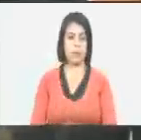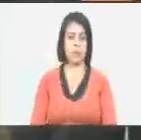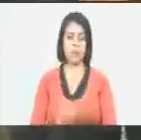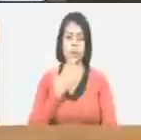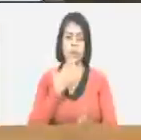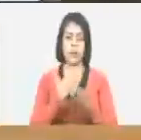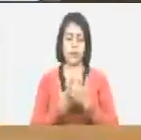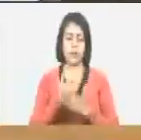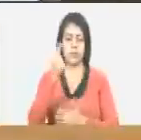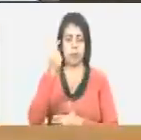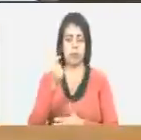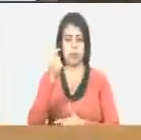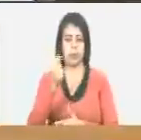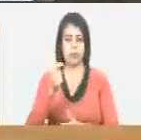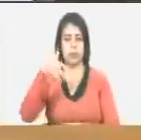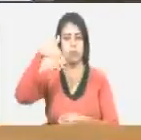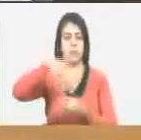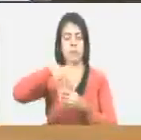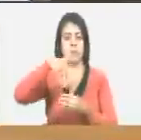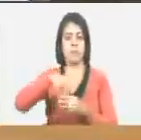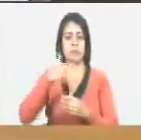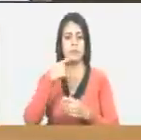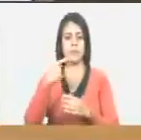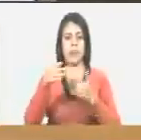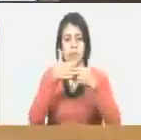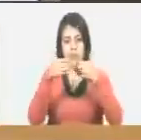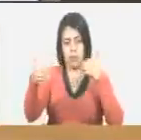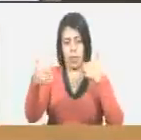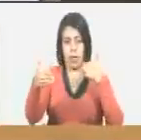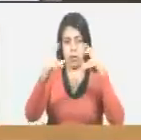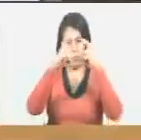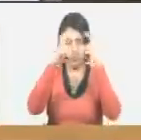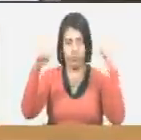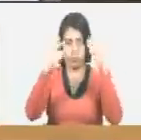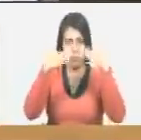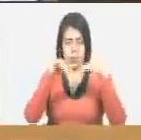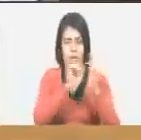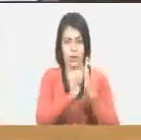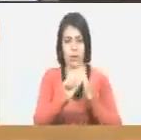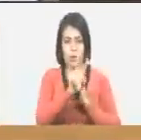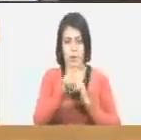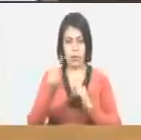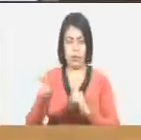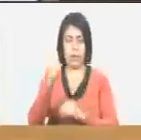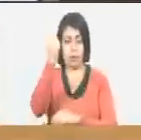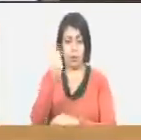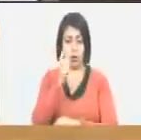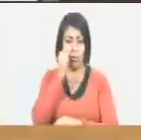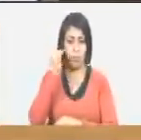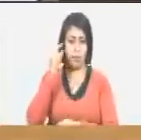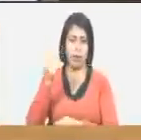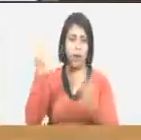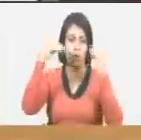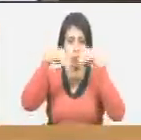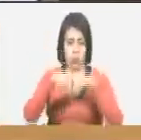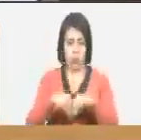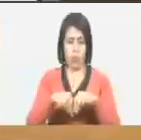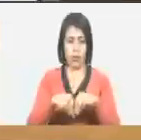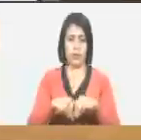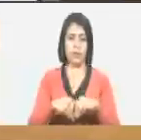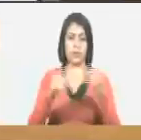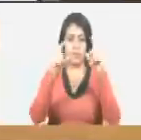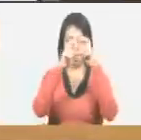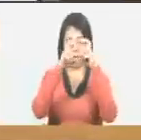Muchas gracias, diputado. Someto a consideración entonces por separado el epígrafe y el contenido del artículo. Las diputadas y diputados que estén de acuerdo con